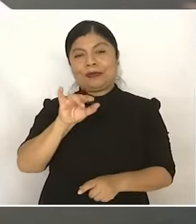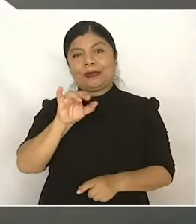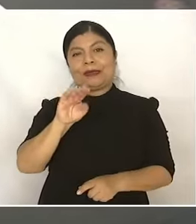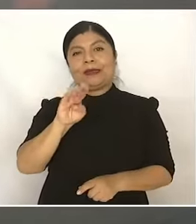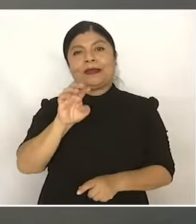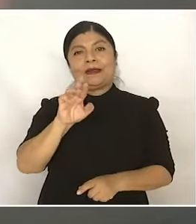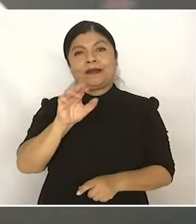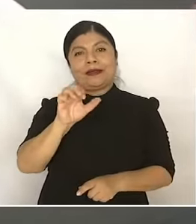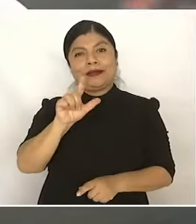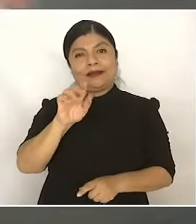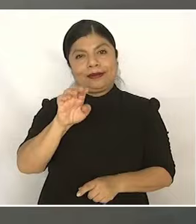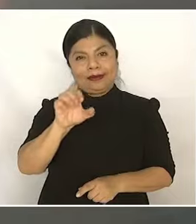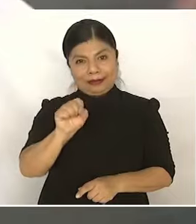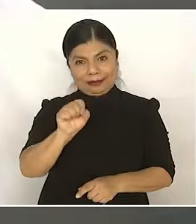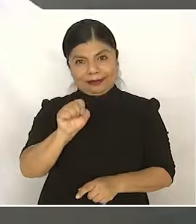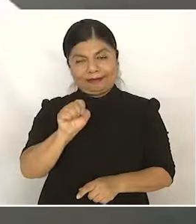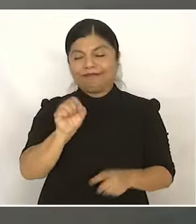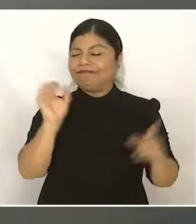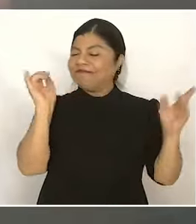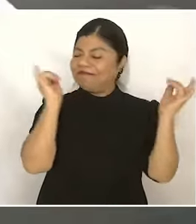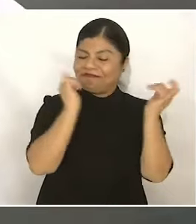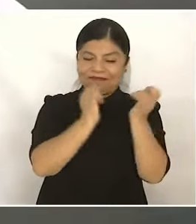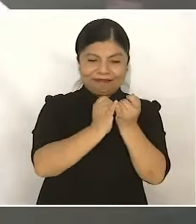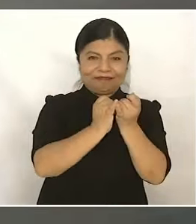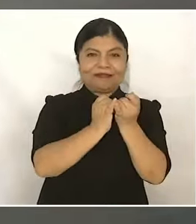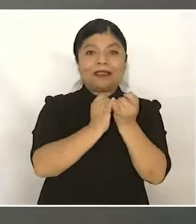cambios, como ahora.